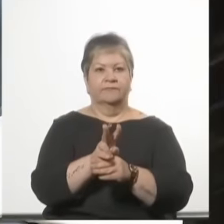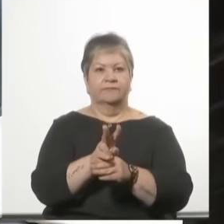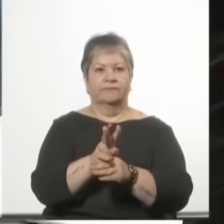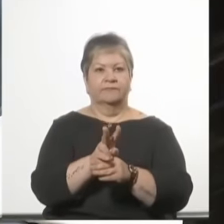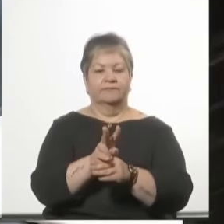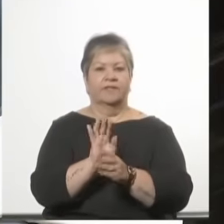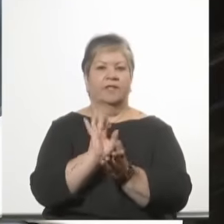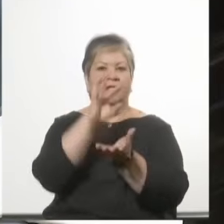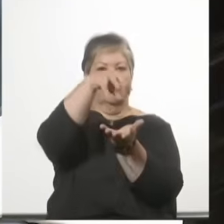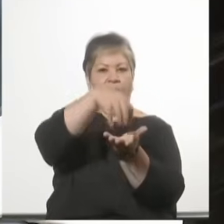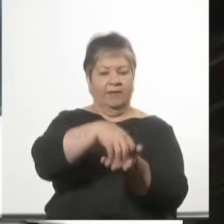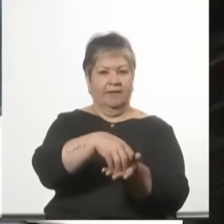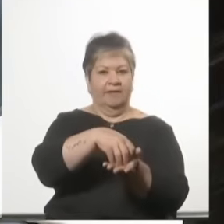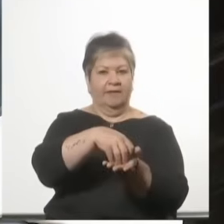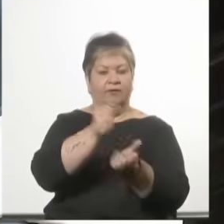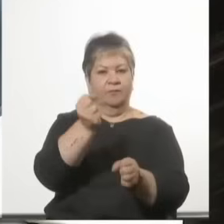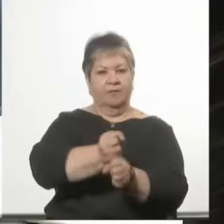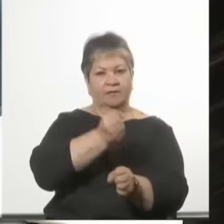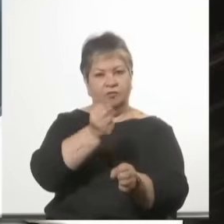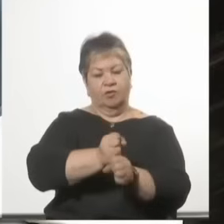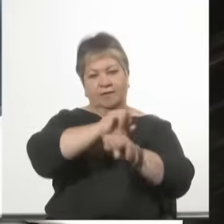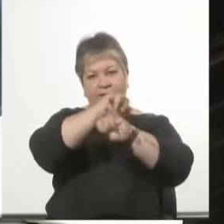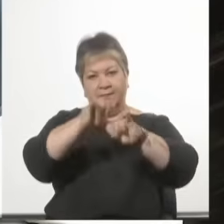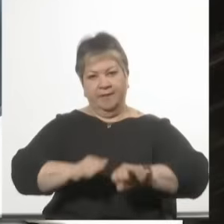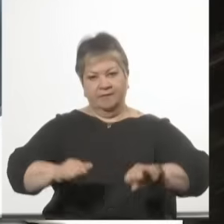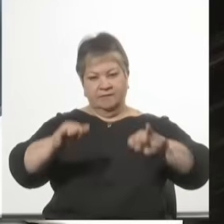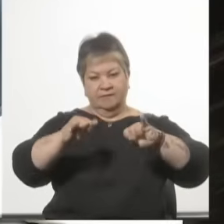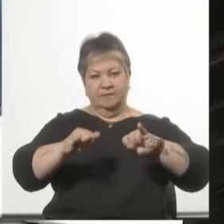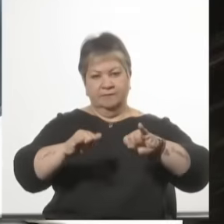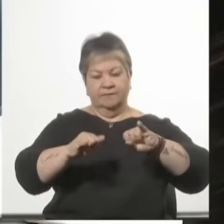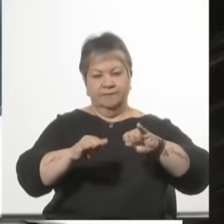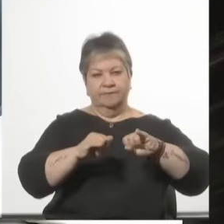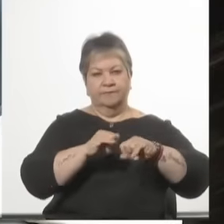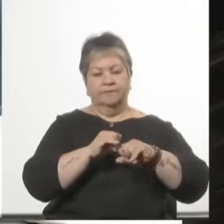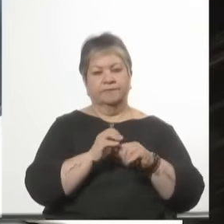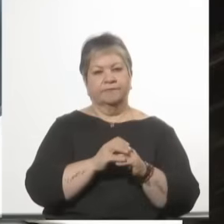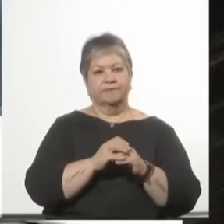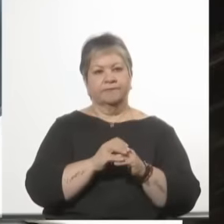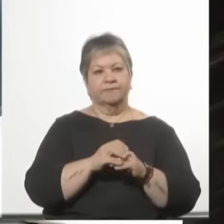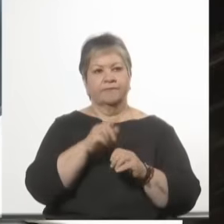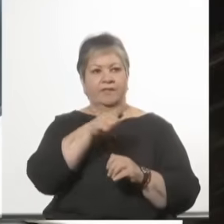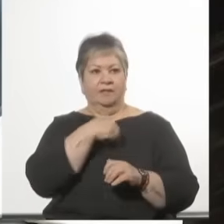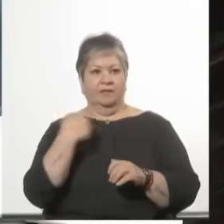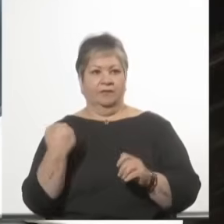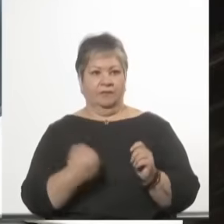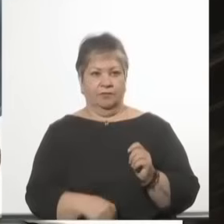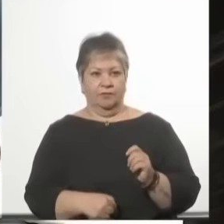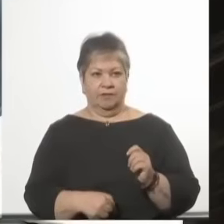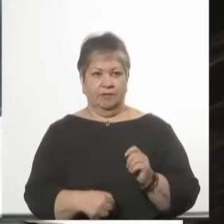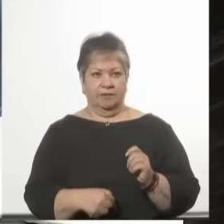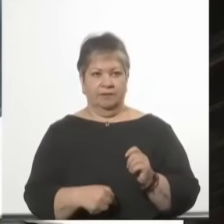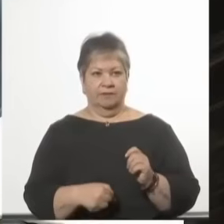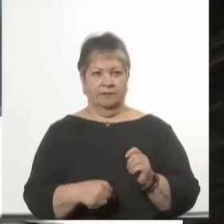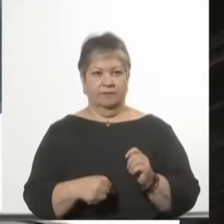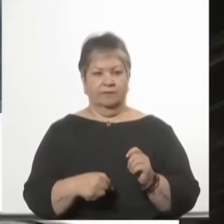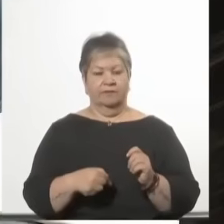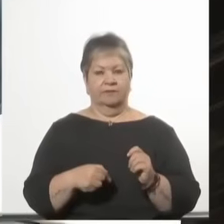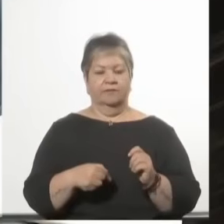Escuela de Operaciones de Paz, esas en las que China tiene un importante